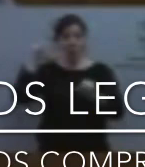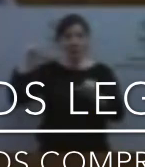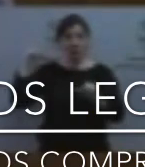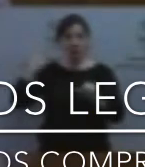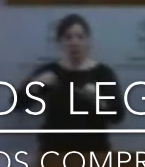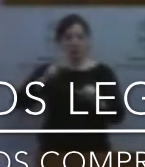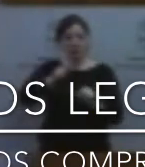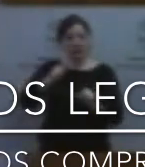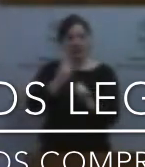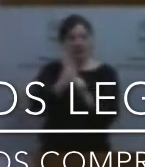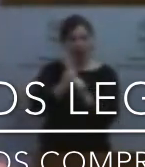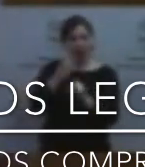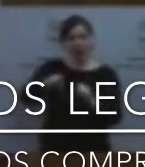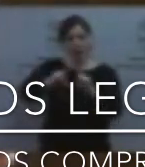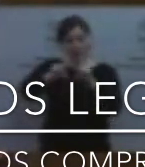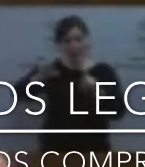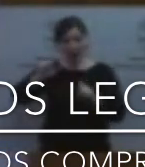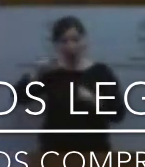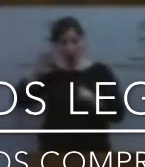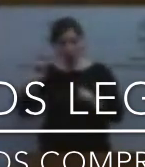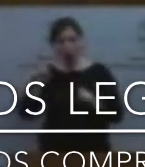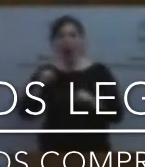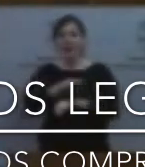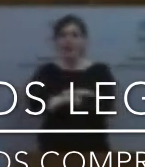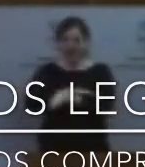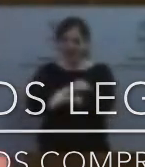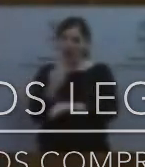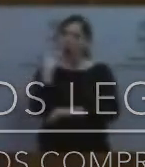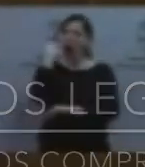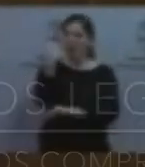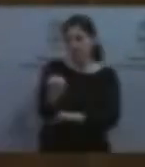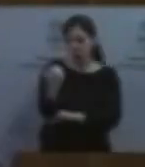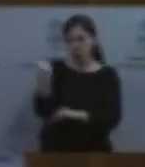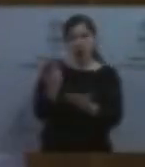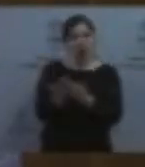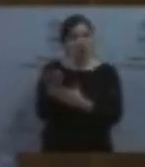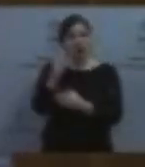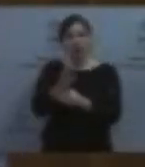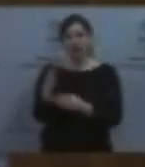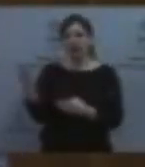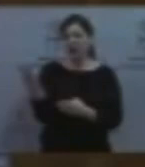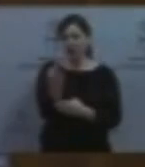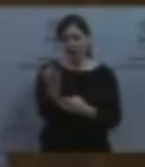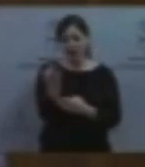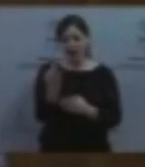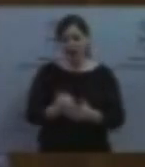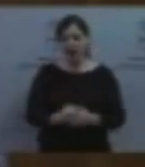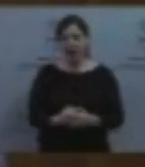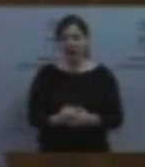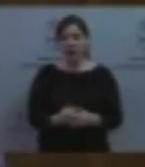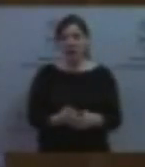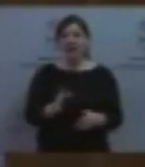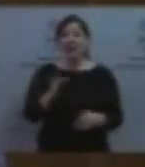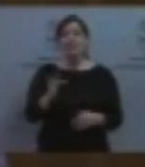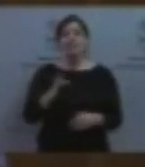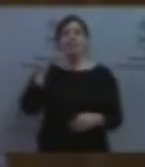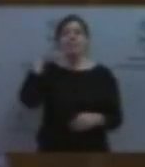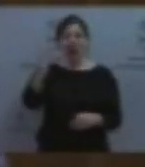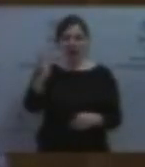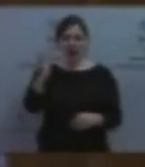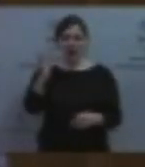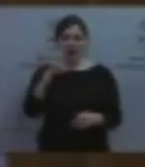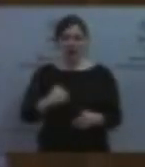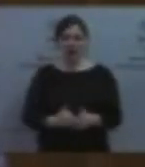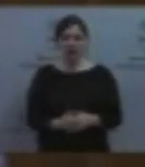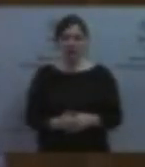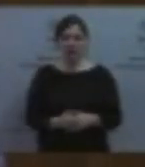Esa tiene que ser la propuesta, ese tiene que ser el camino. Incluso la intervención temporal de la